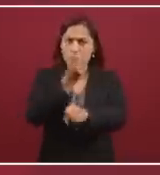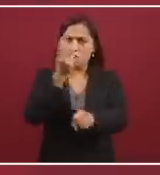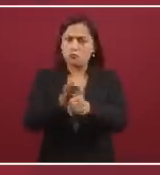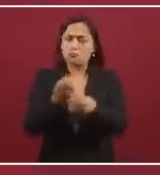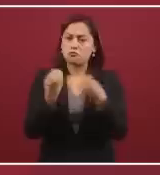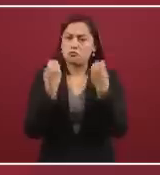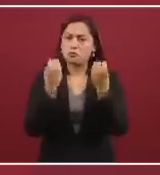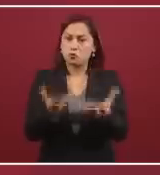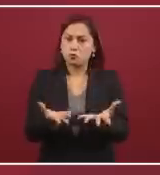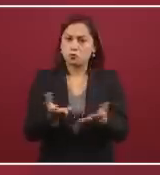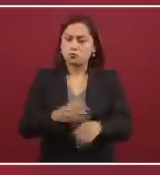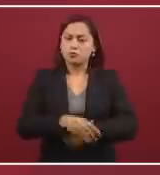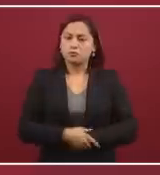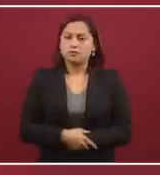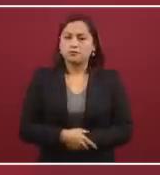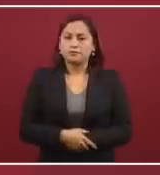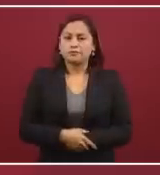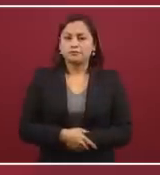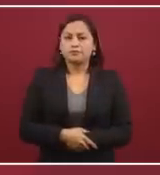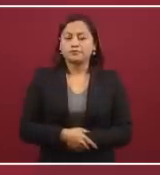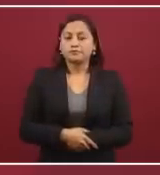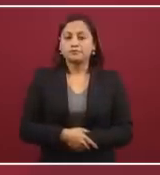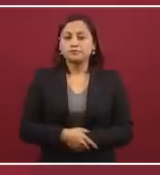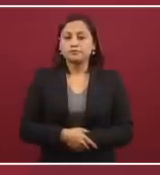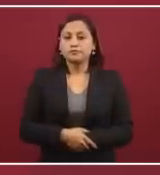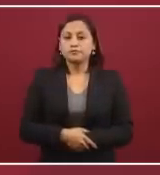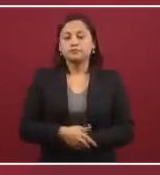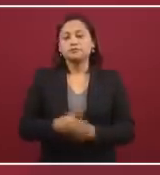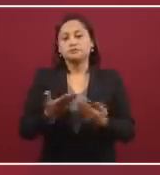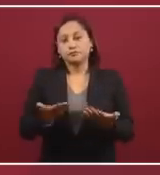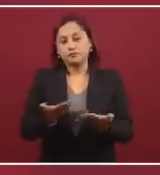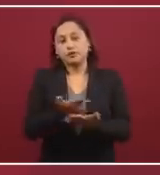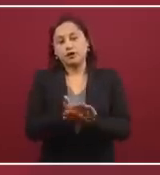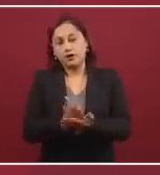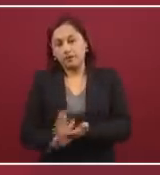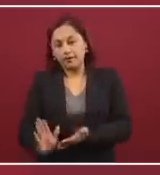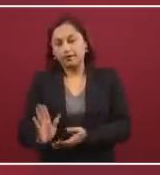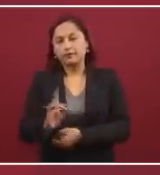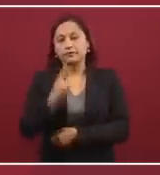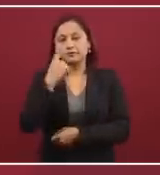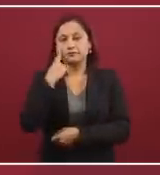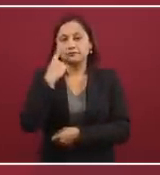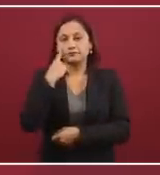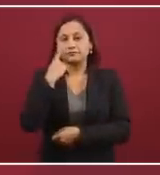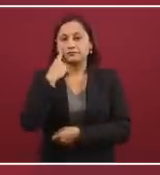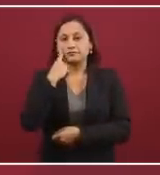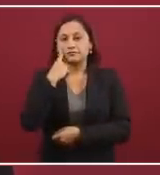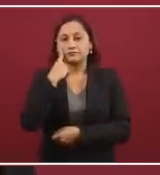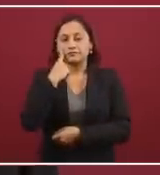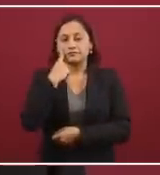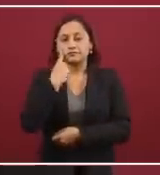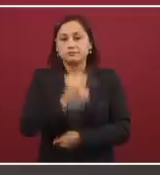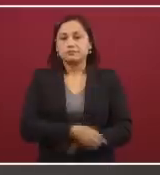y lo otro pues qué es mentira 1